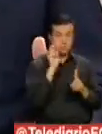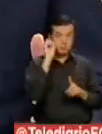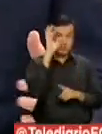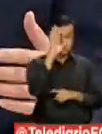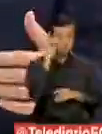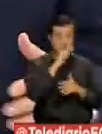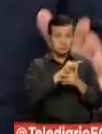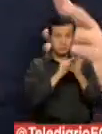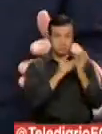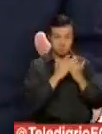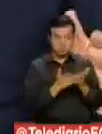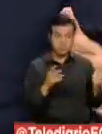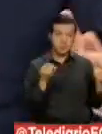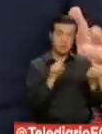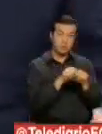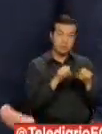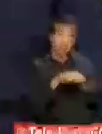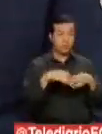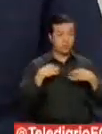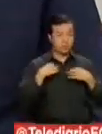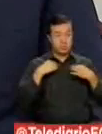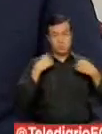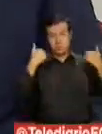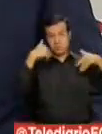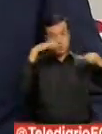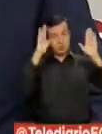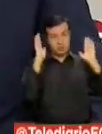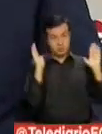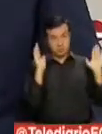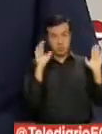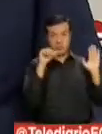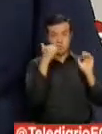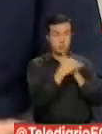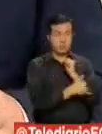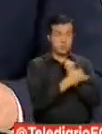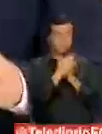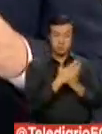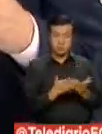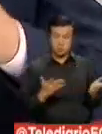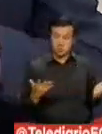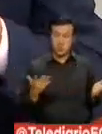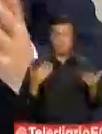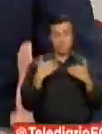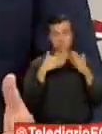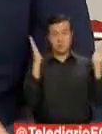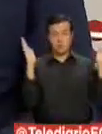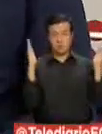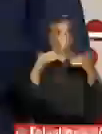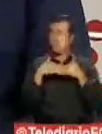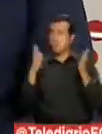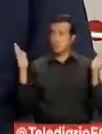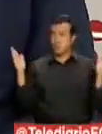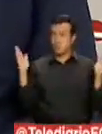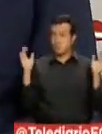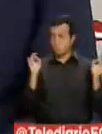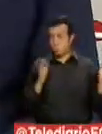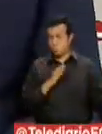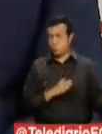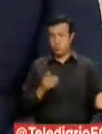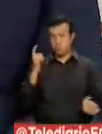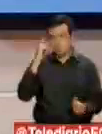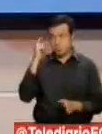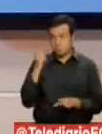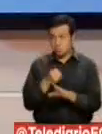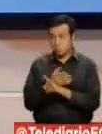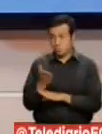audiovisual, también zapatos, ropa o lo que sea en otros países. ¿Este aperturismo absoluto es la línea que Creo